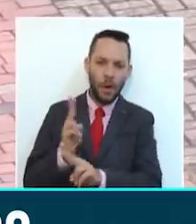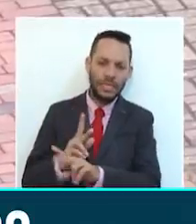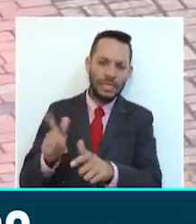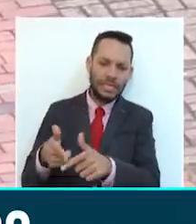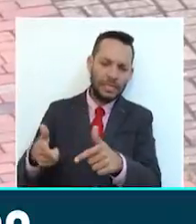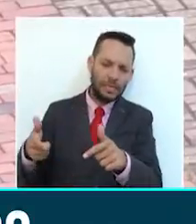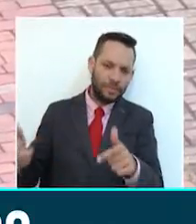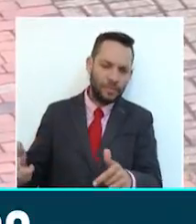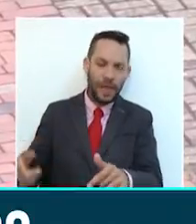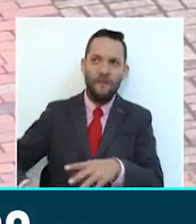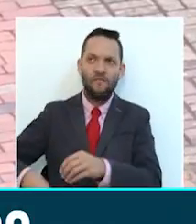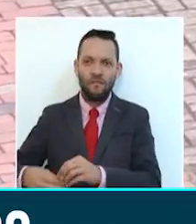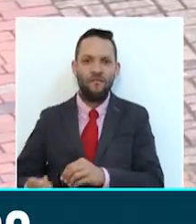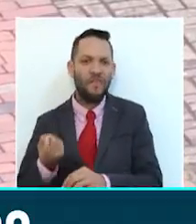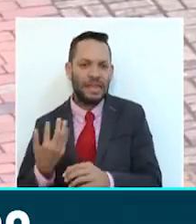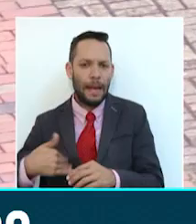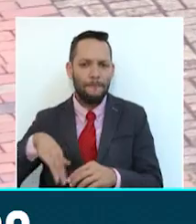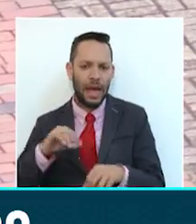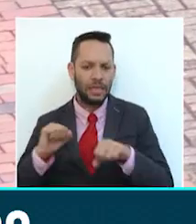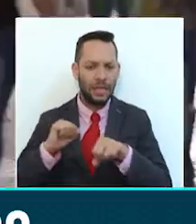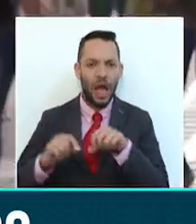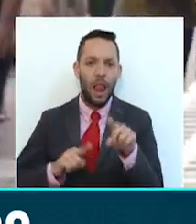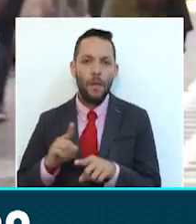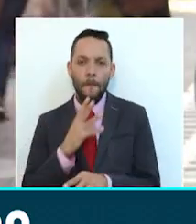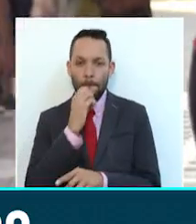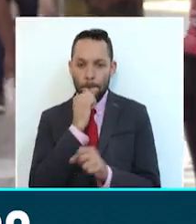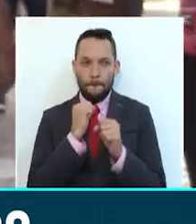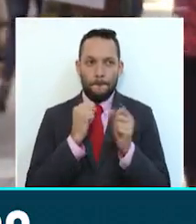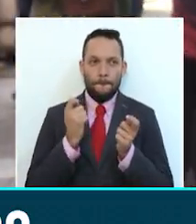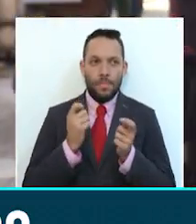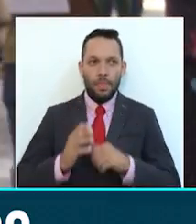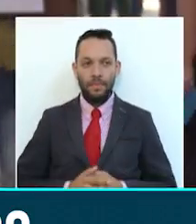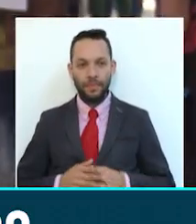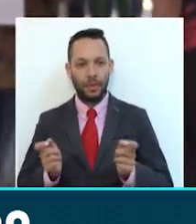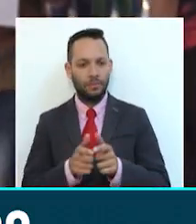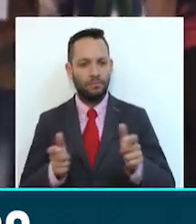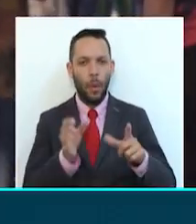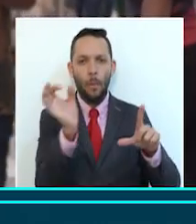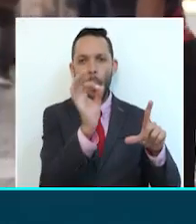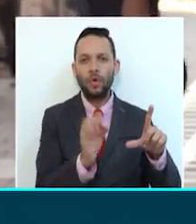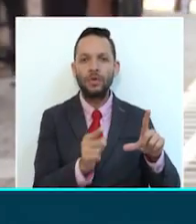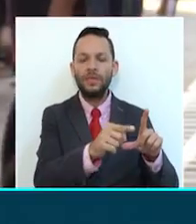para lo que sucede, según las activistas en esta causa. Tenemos altas tasas en el departamento frente a violencias,